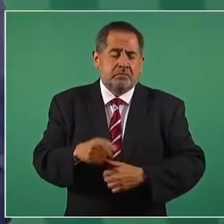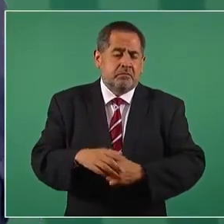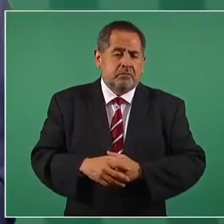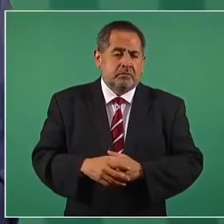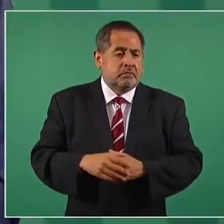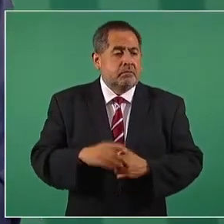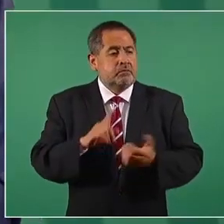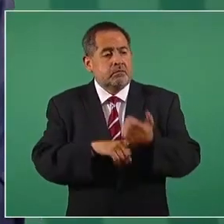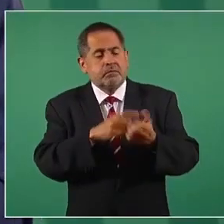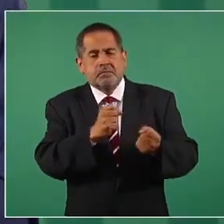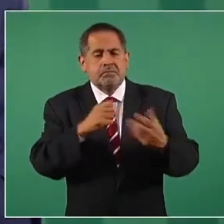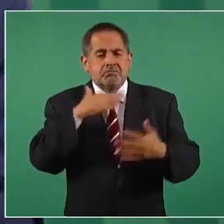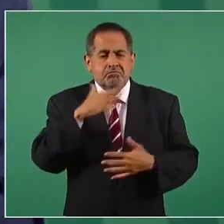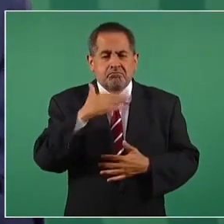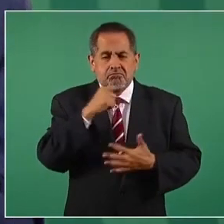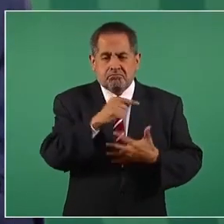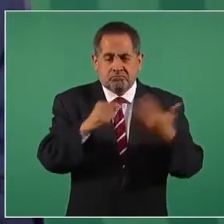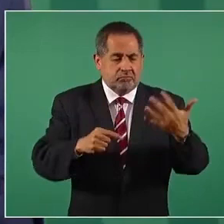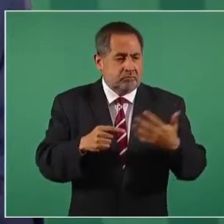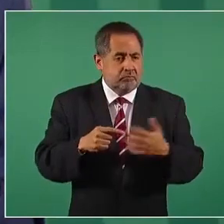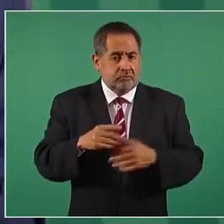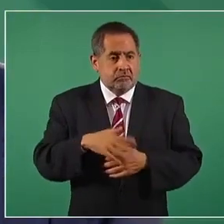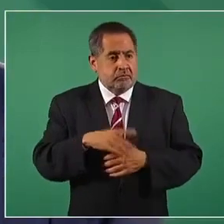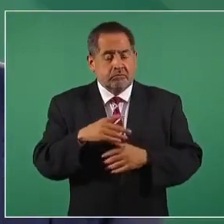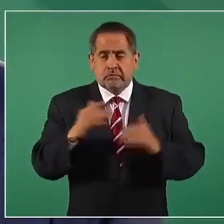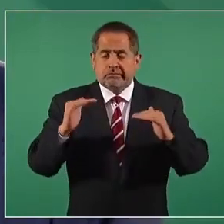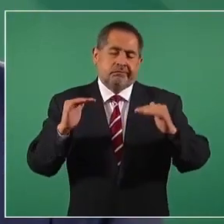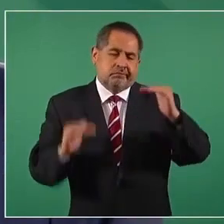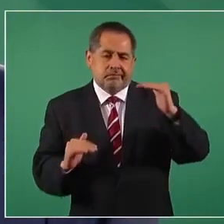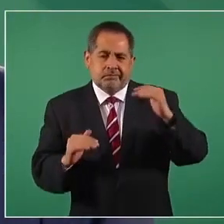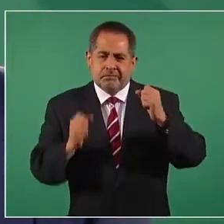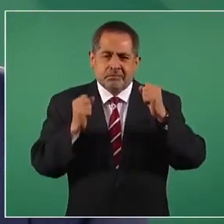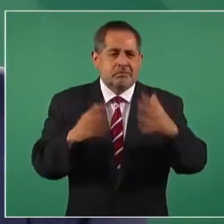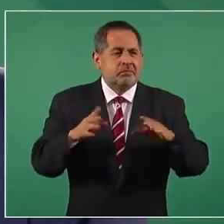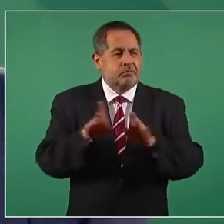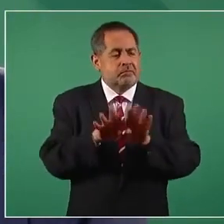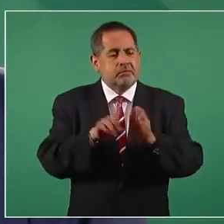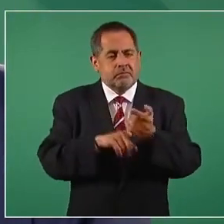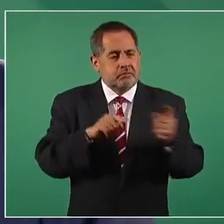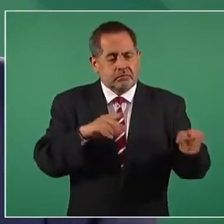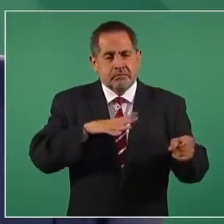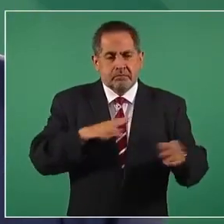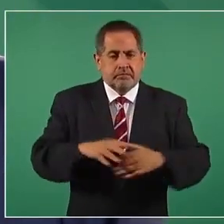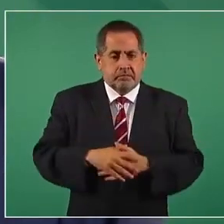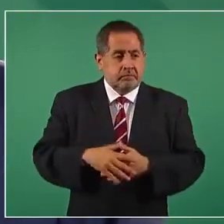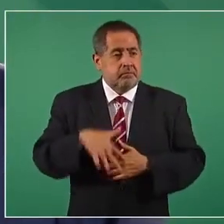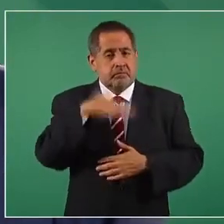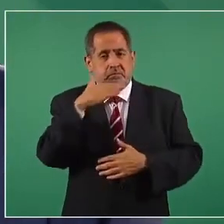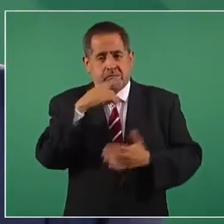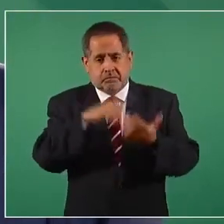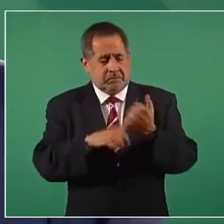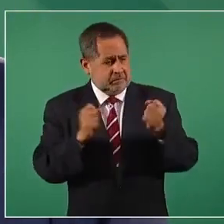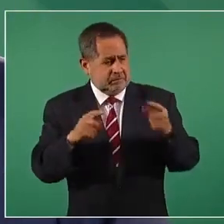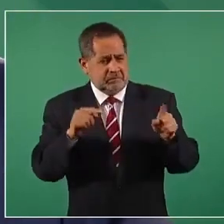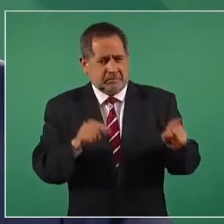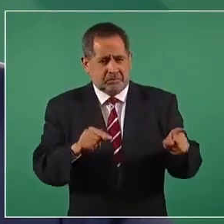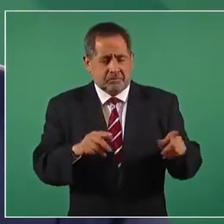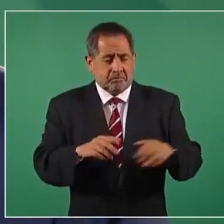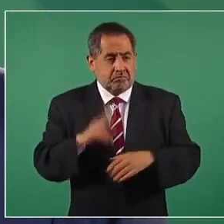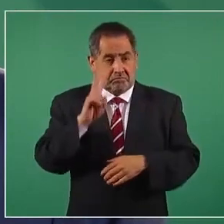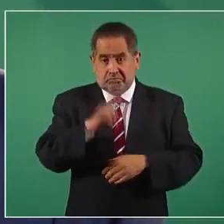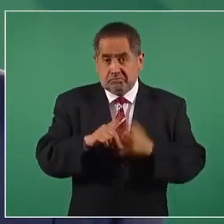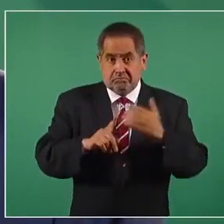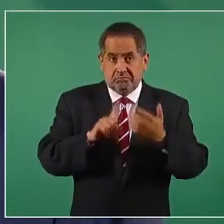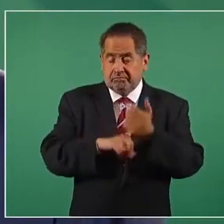Por la corrupción es la monstruosa desigualdad que se tiene. Por la corrupción es la